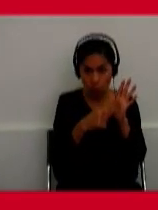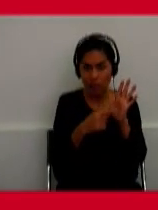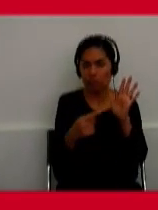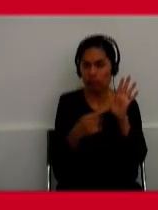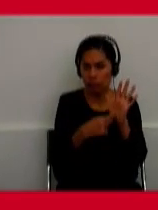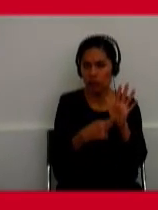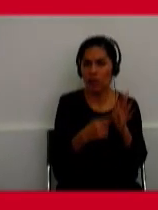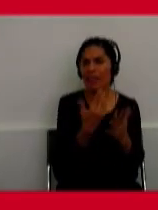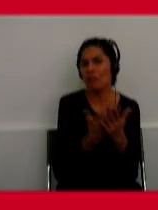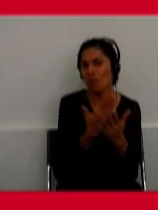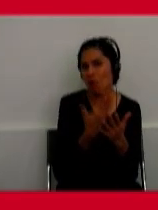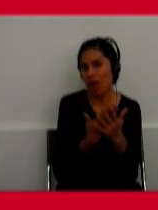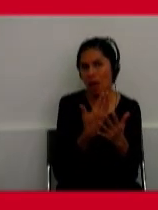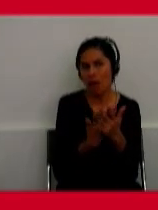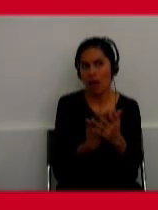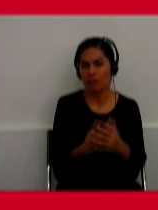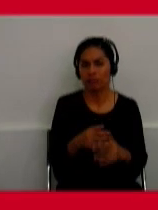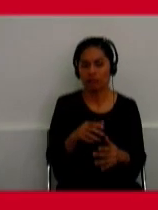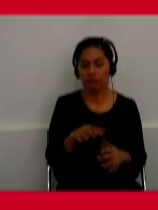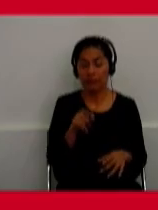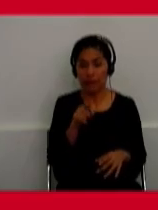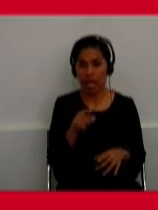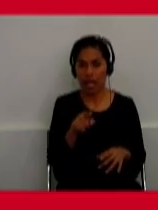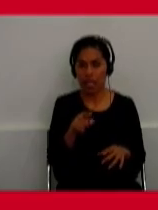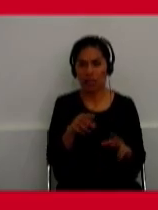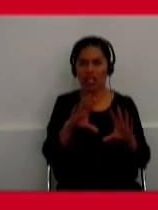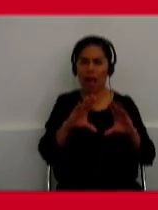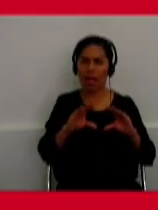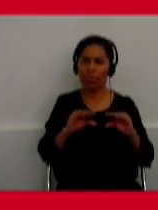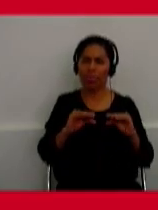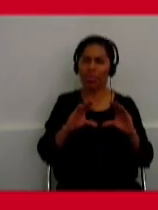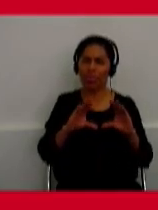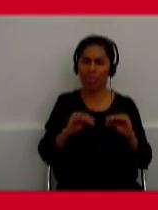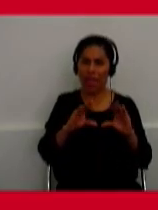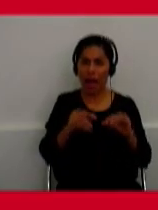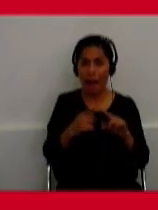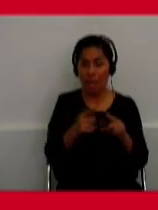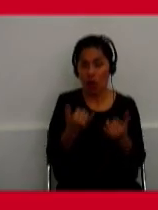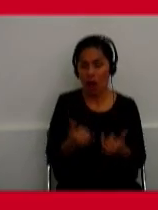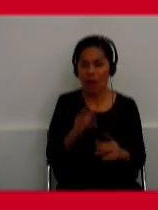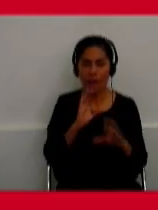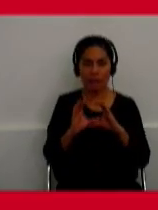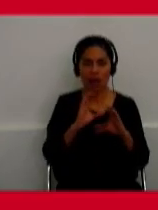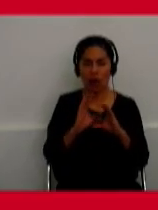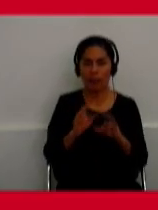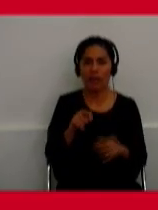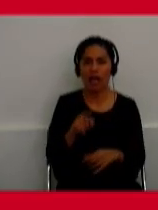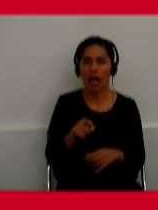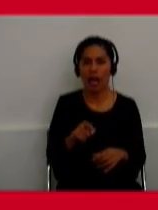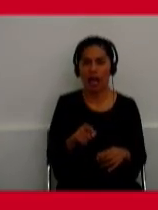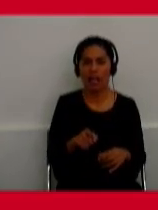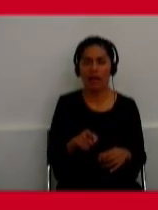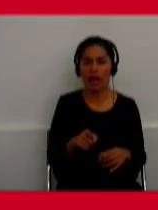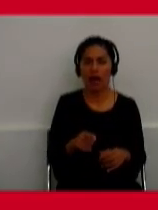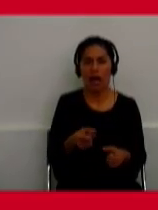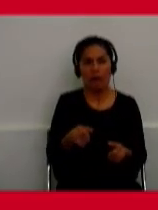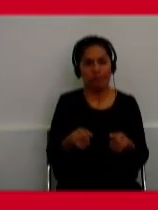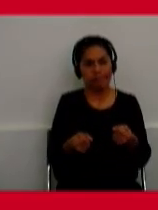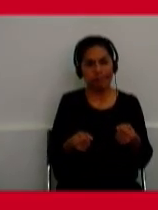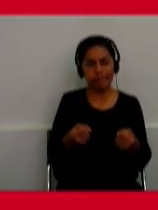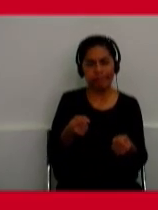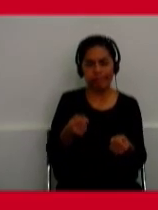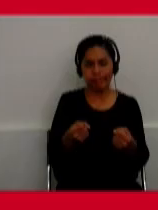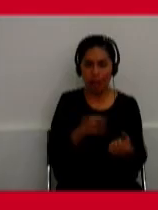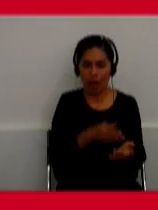¿no? Ahora, bueno, eso es con respecto a espesamiento. Aquí vamos a hablar un poco de la rheología, del transporte.